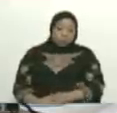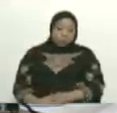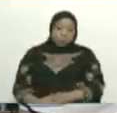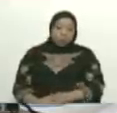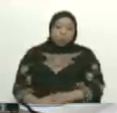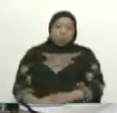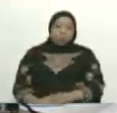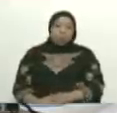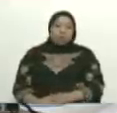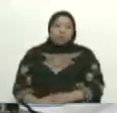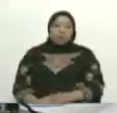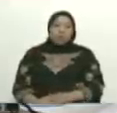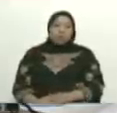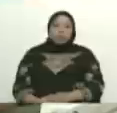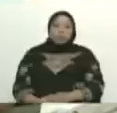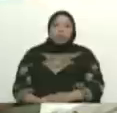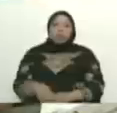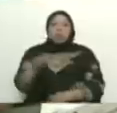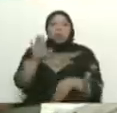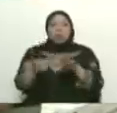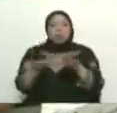La del 15.